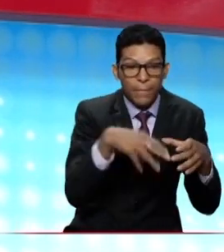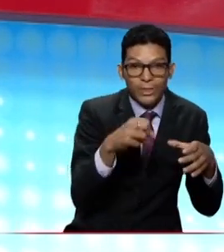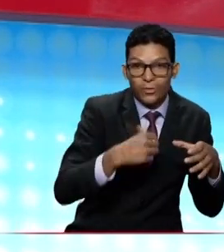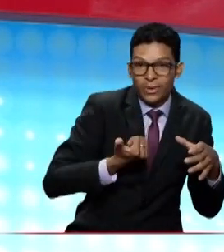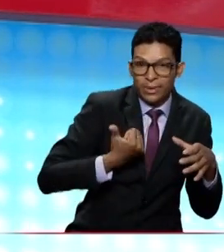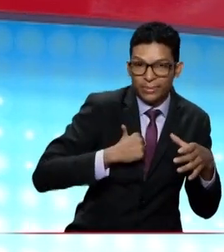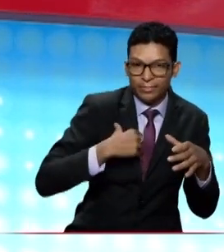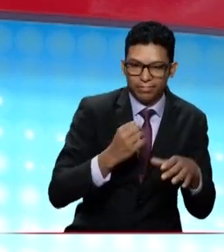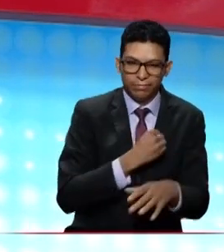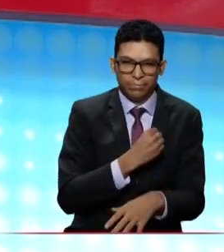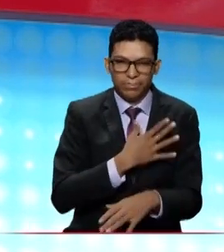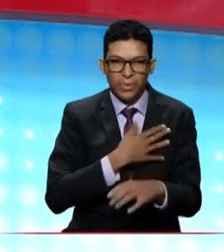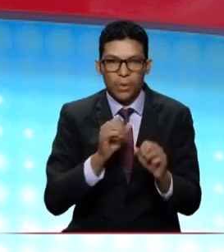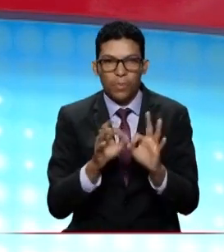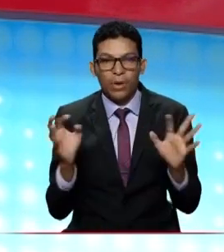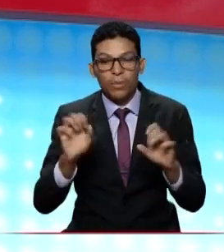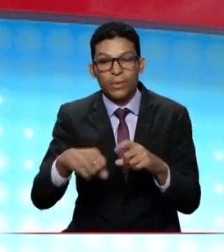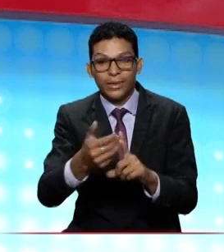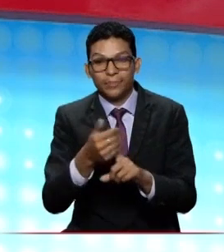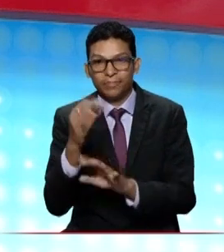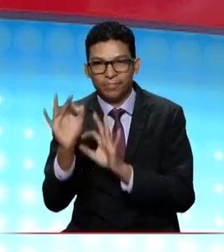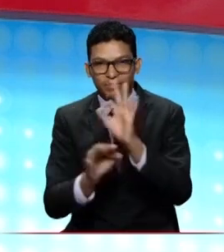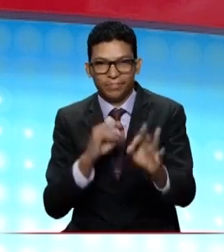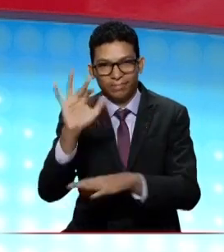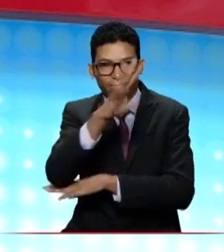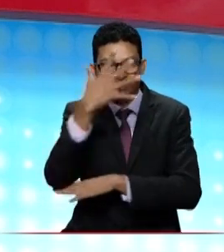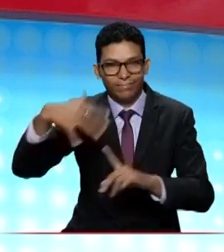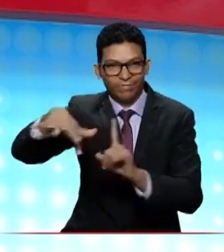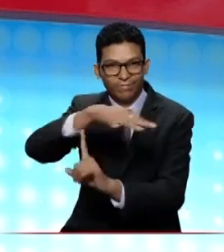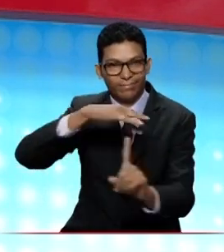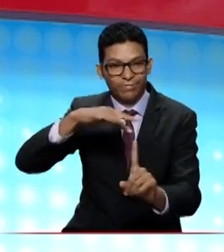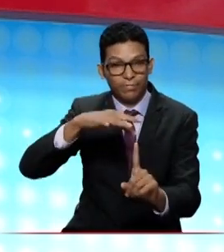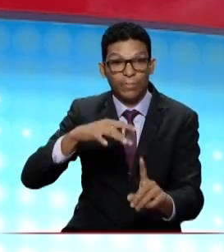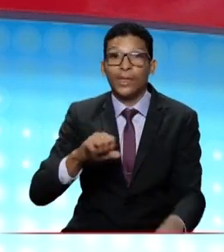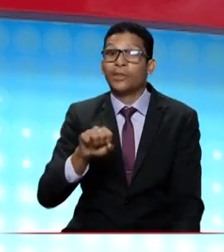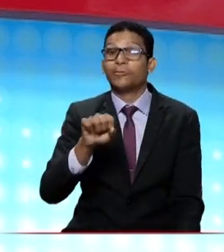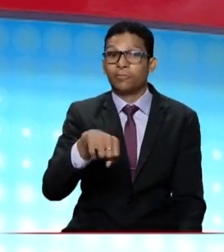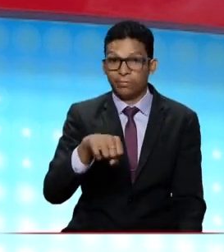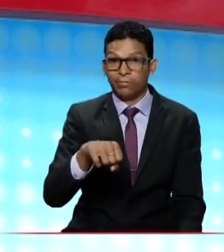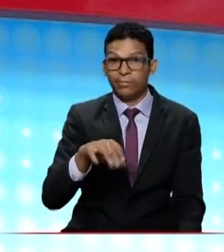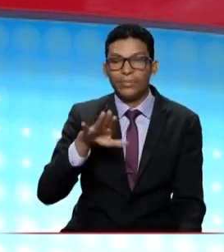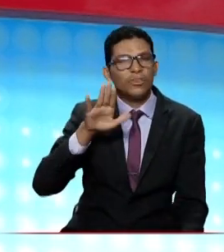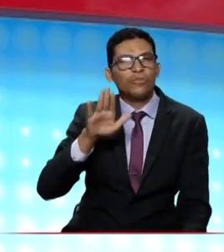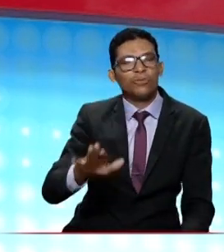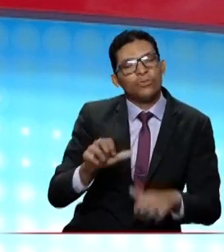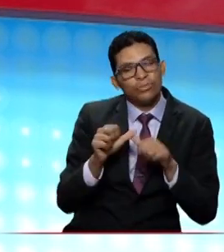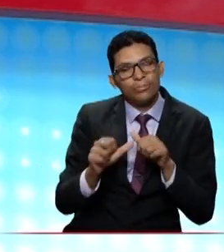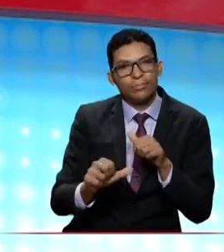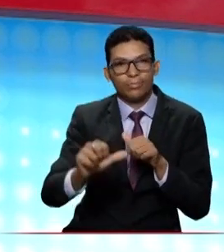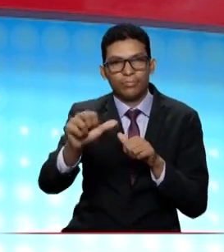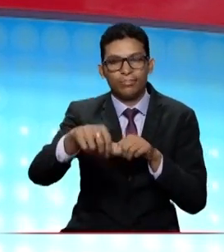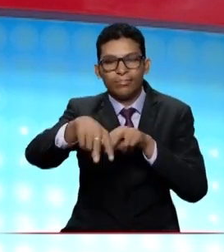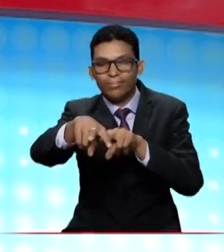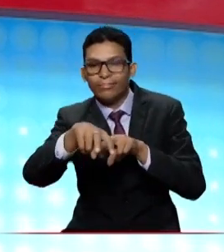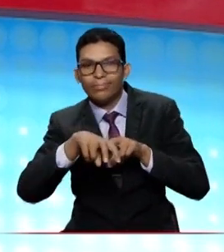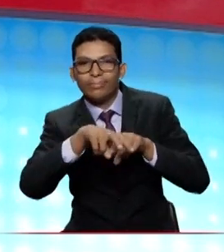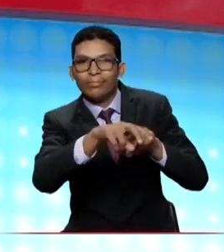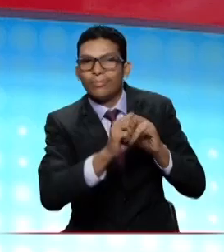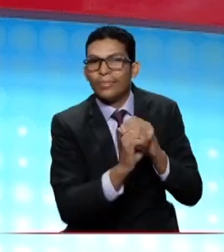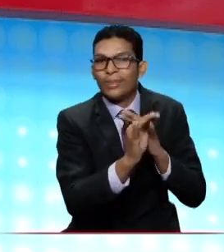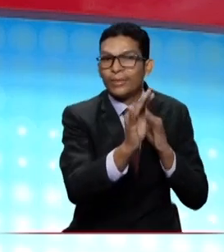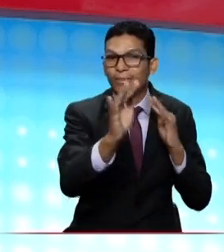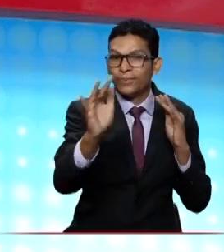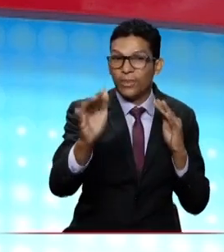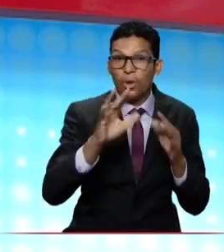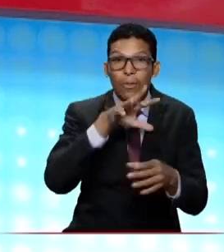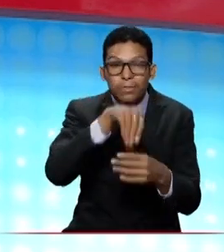adquirir conocimiento y preservar también el medio ambiente. Así es, Gigi, la huella sostenible de hoy es una huerta y está ubicada al interior